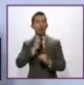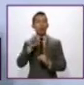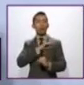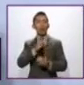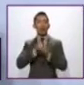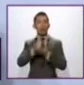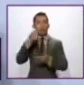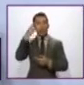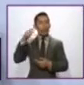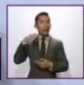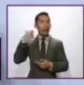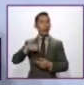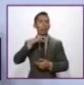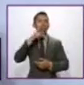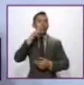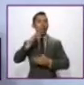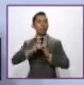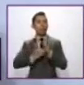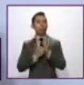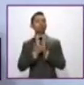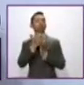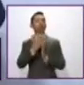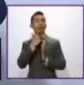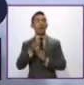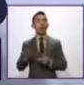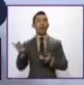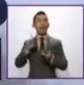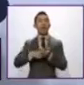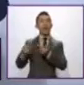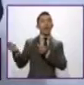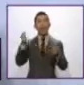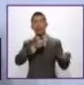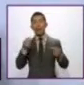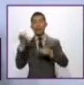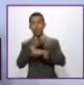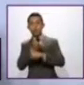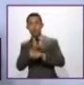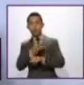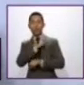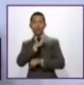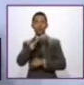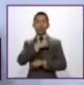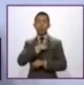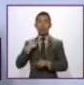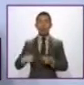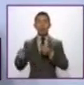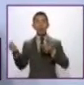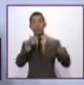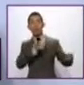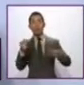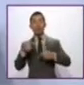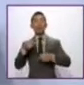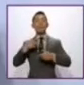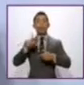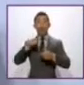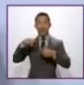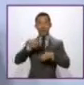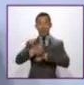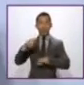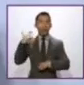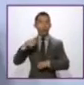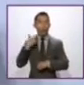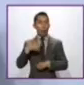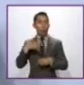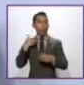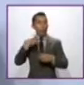a volar más alto. La guerra comercial que está entre Estados Unidos y China pone a Querétaro en un estado privilegiado